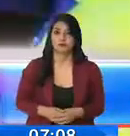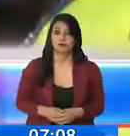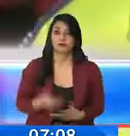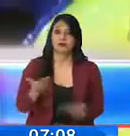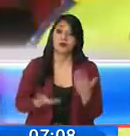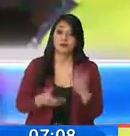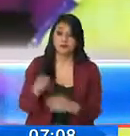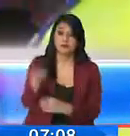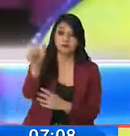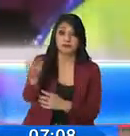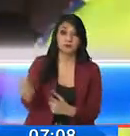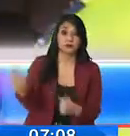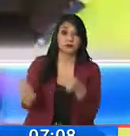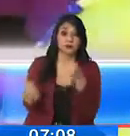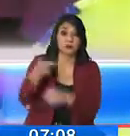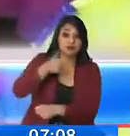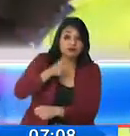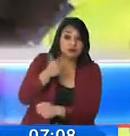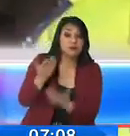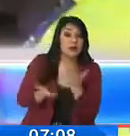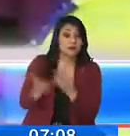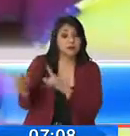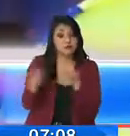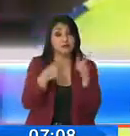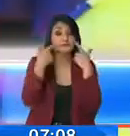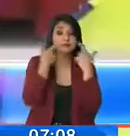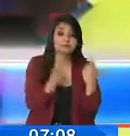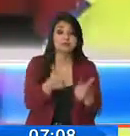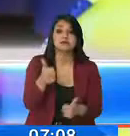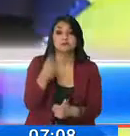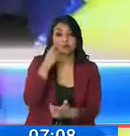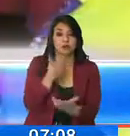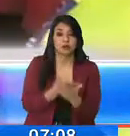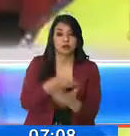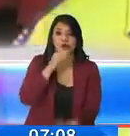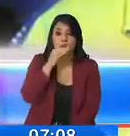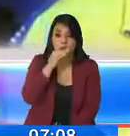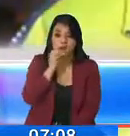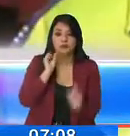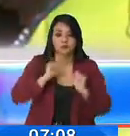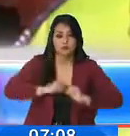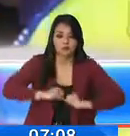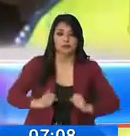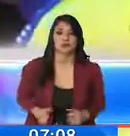ingerido licor, tenemos que comprobarlo en la fiscalía con la prueba respectiva.